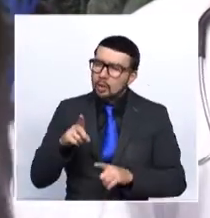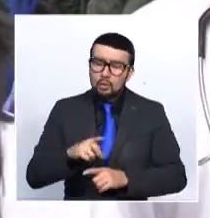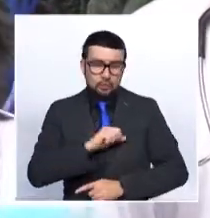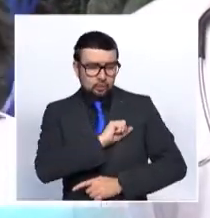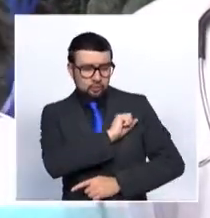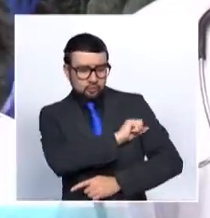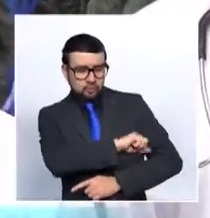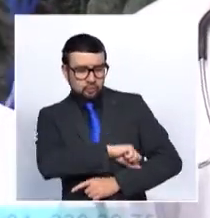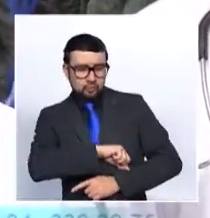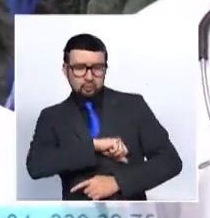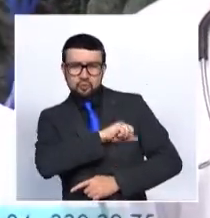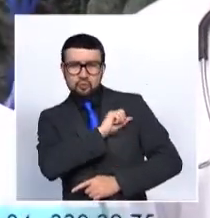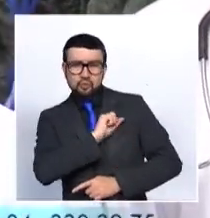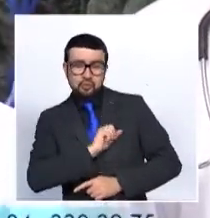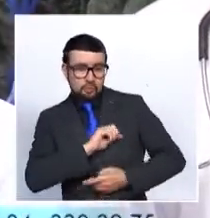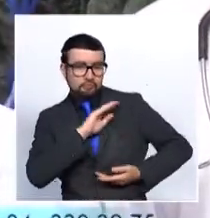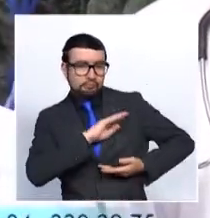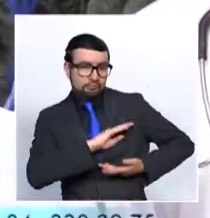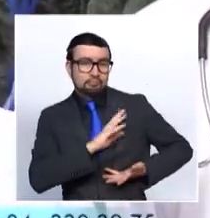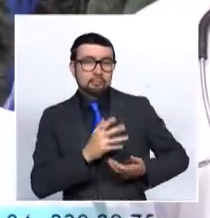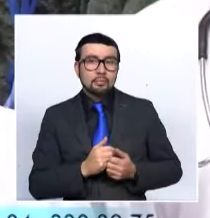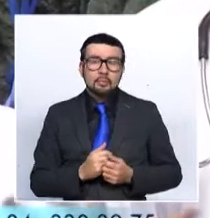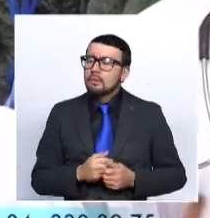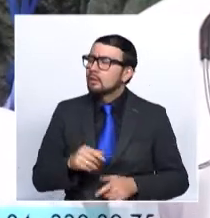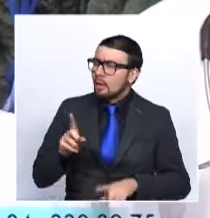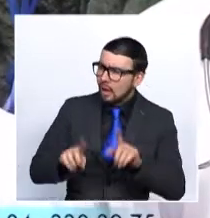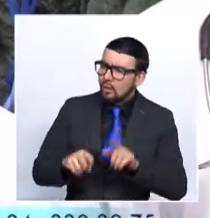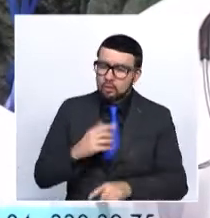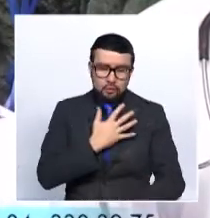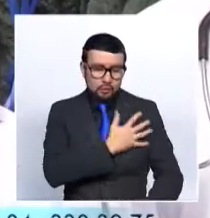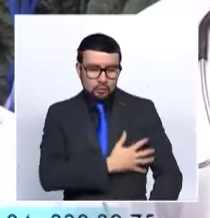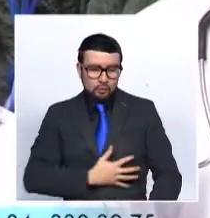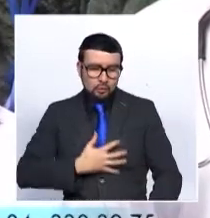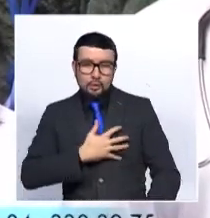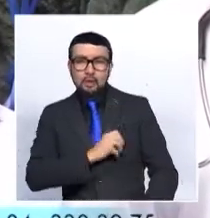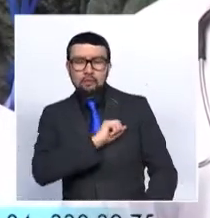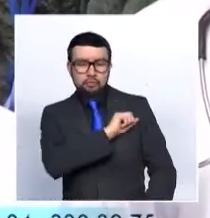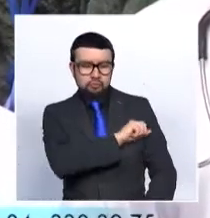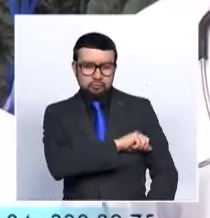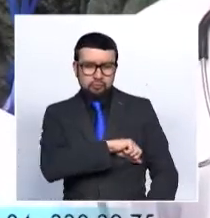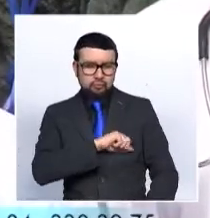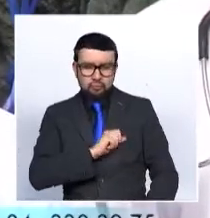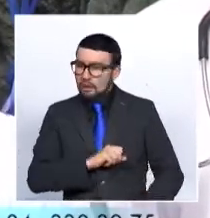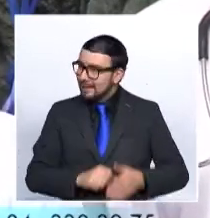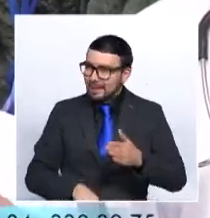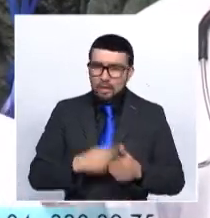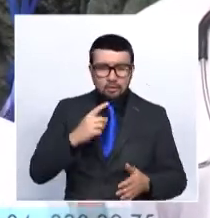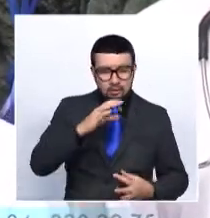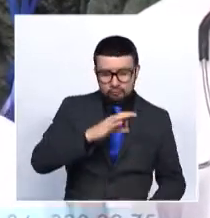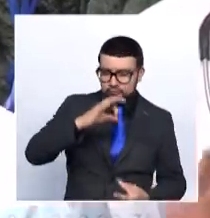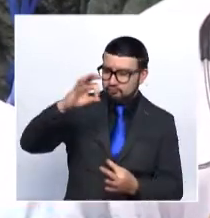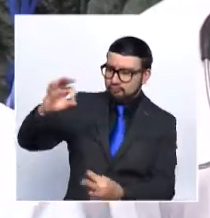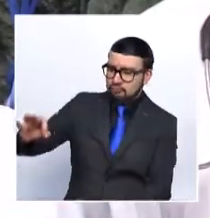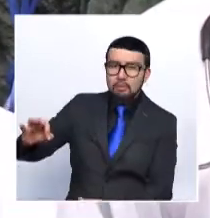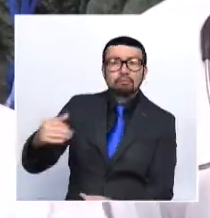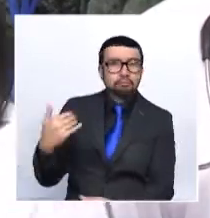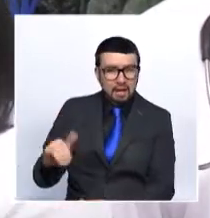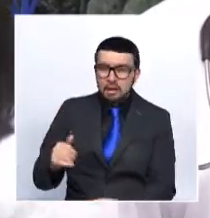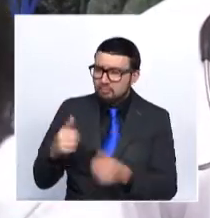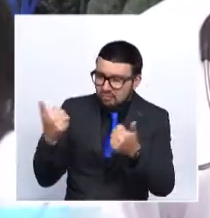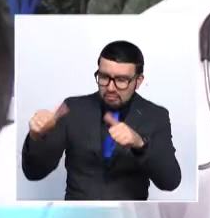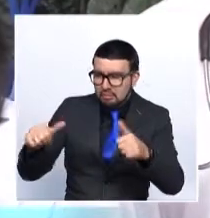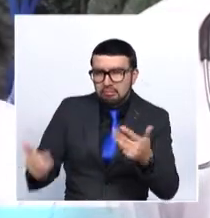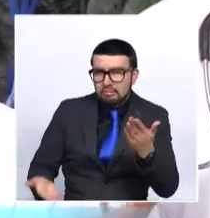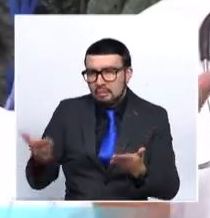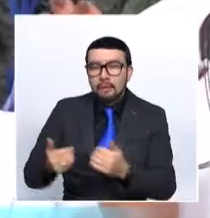sí. También incluye la parte de seno. El resultado todo se entrega inmediatamente. Manejamos también la parte